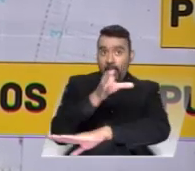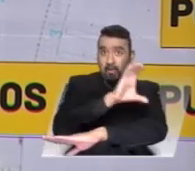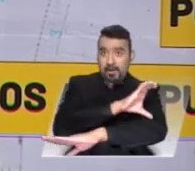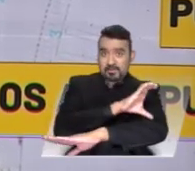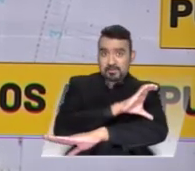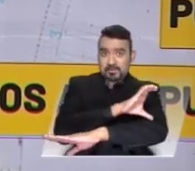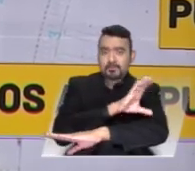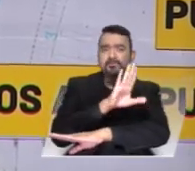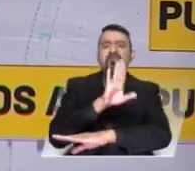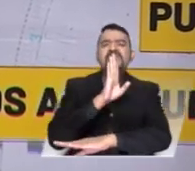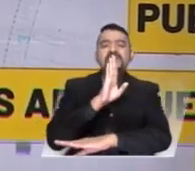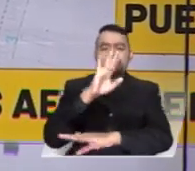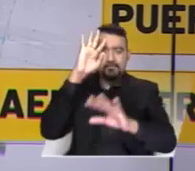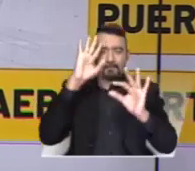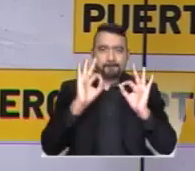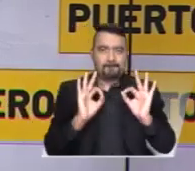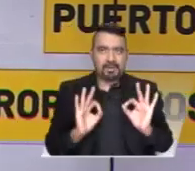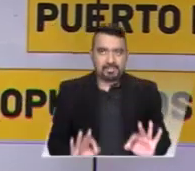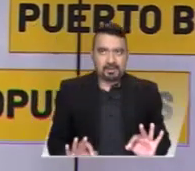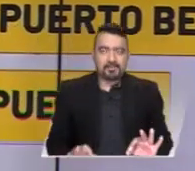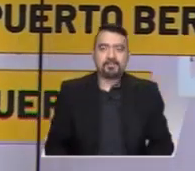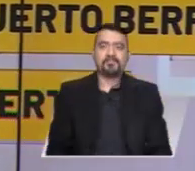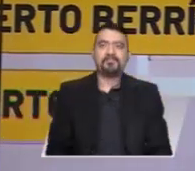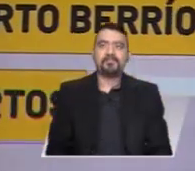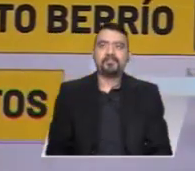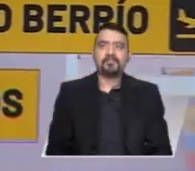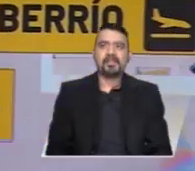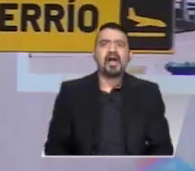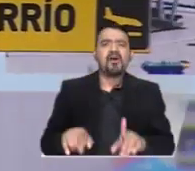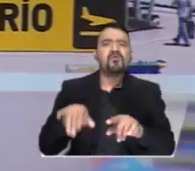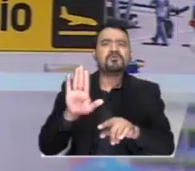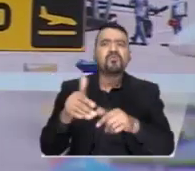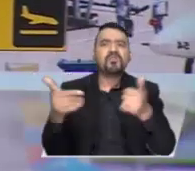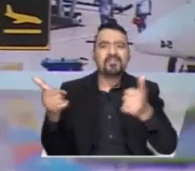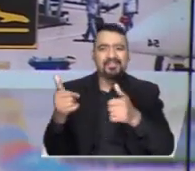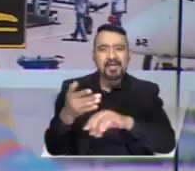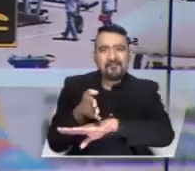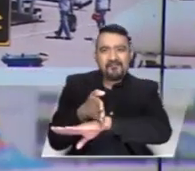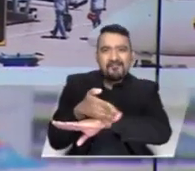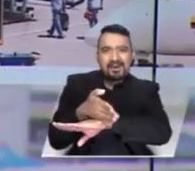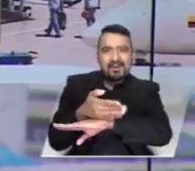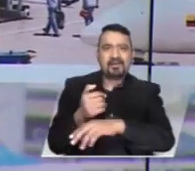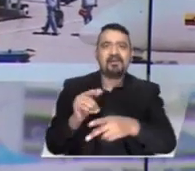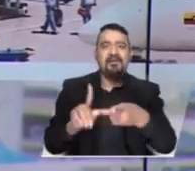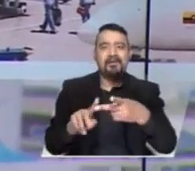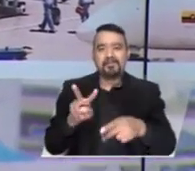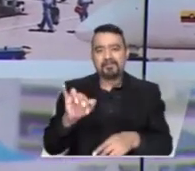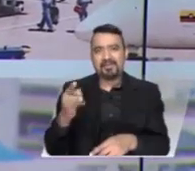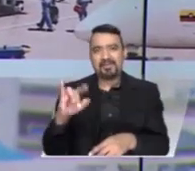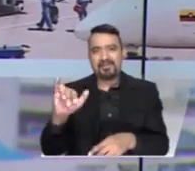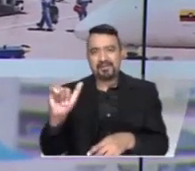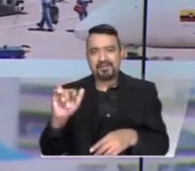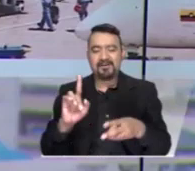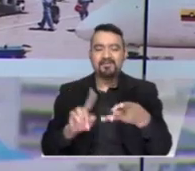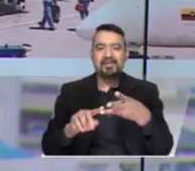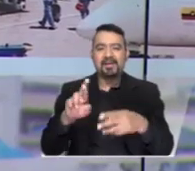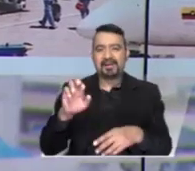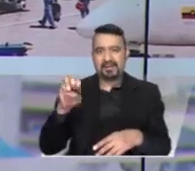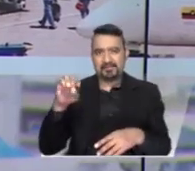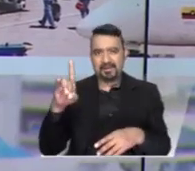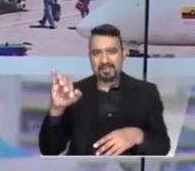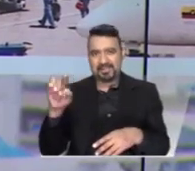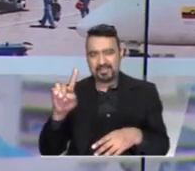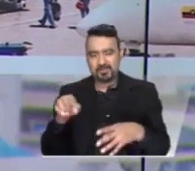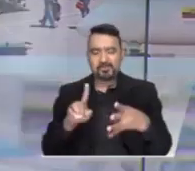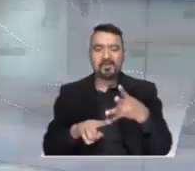servicio militar. Los siguientes operan con vuelos domésticos: el Bagre, Vigía del Fuerte, Remedios y Puerto